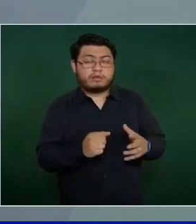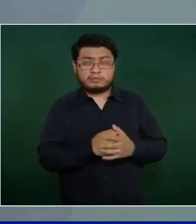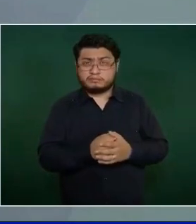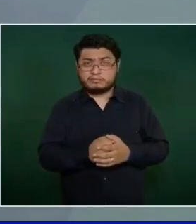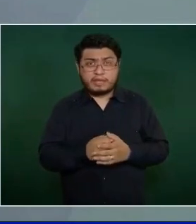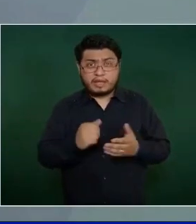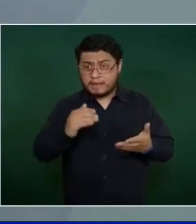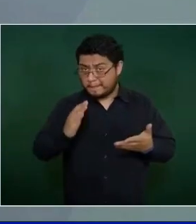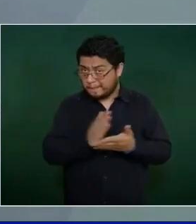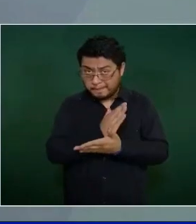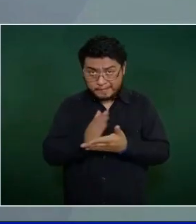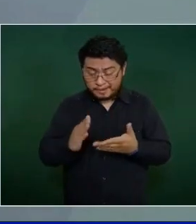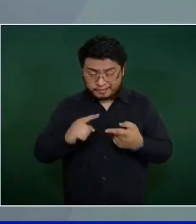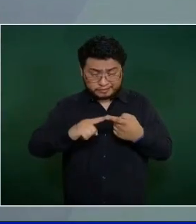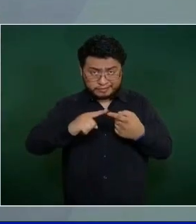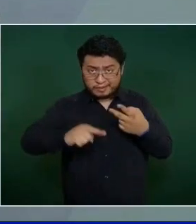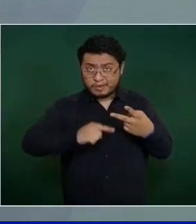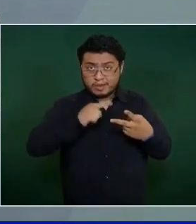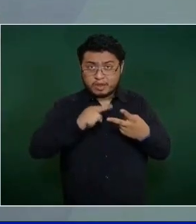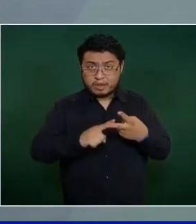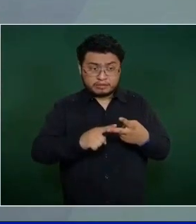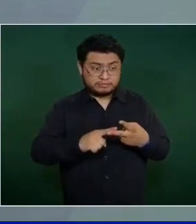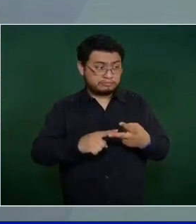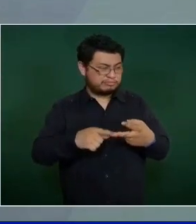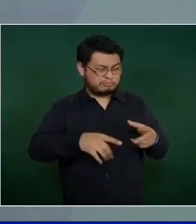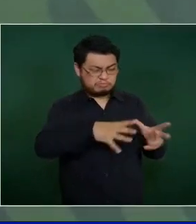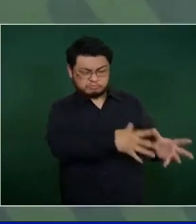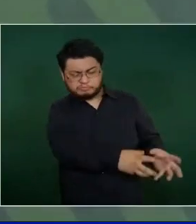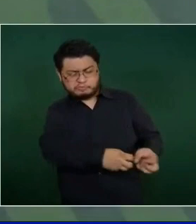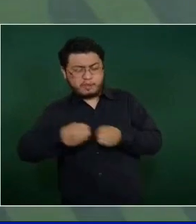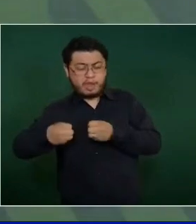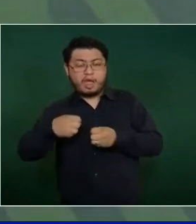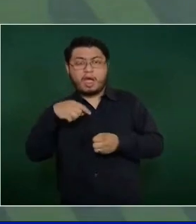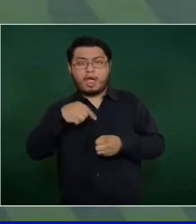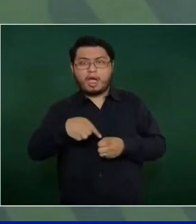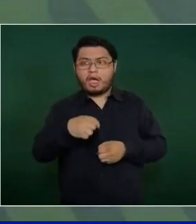nos decomisaron el aparato de sonido.